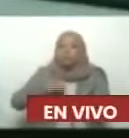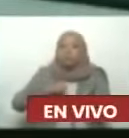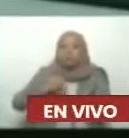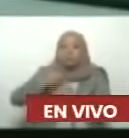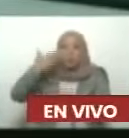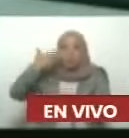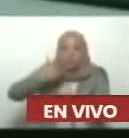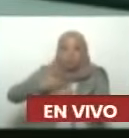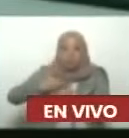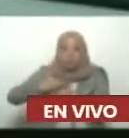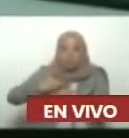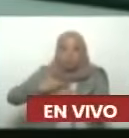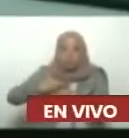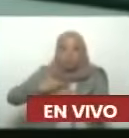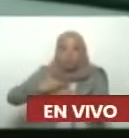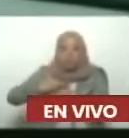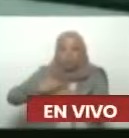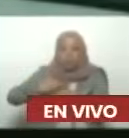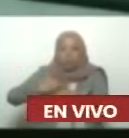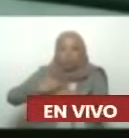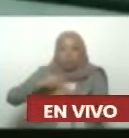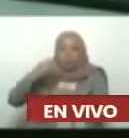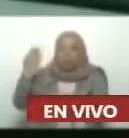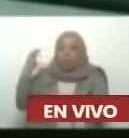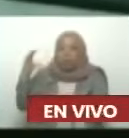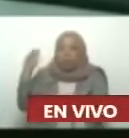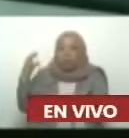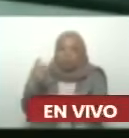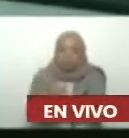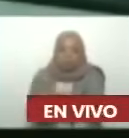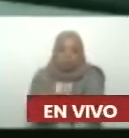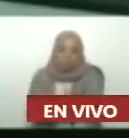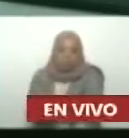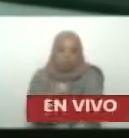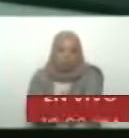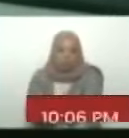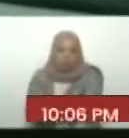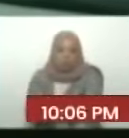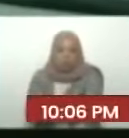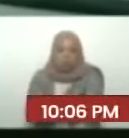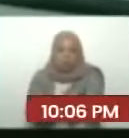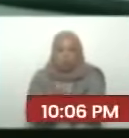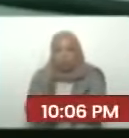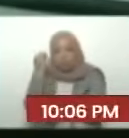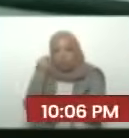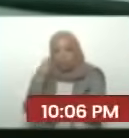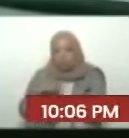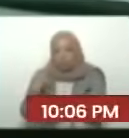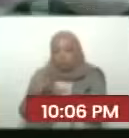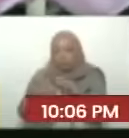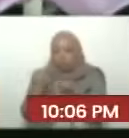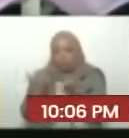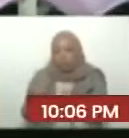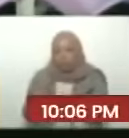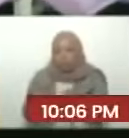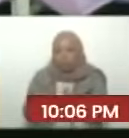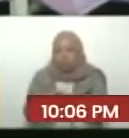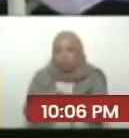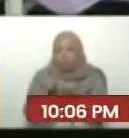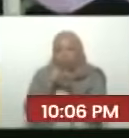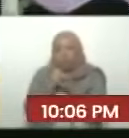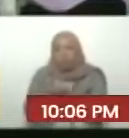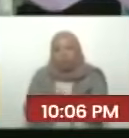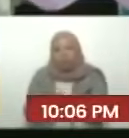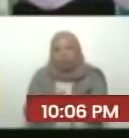láminas son traídas de nuestro, de Colombia, un hermano país. Y yo pienso que nosotros la podemos hacer aquí. Estamos